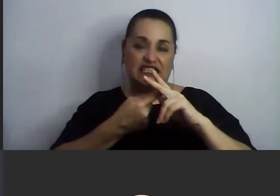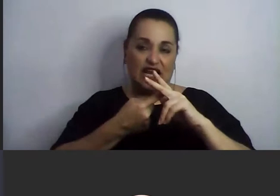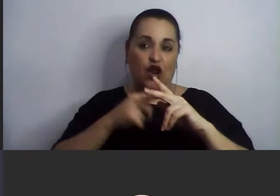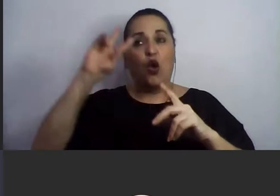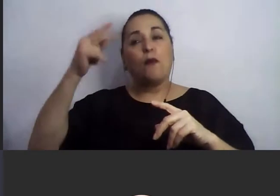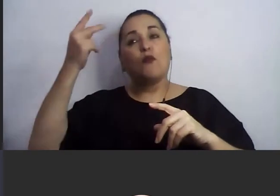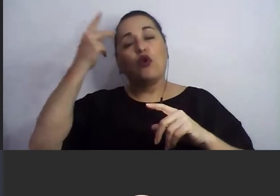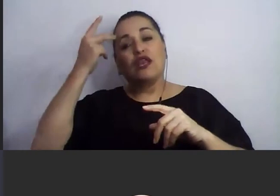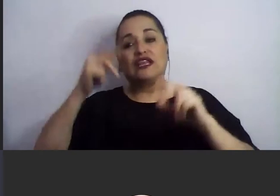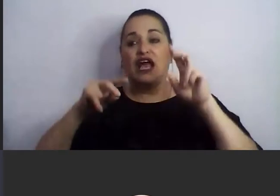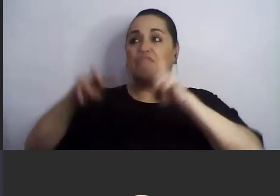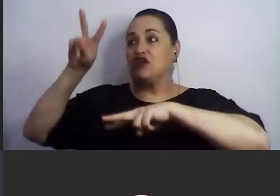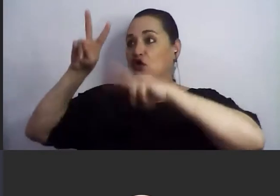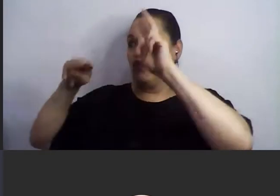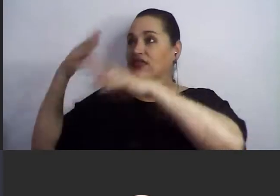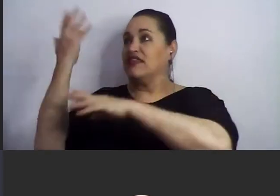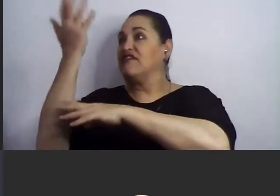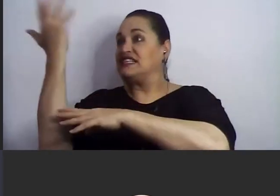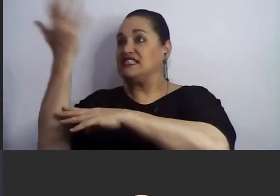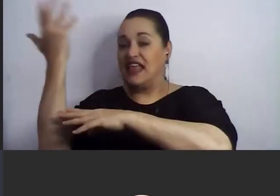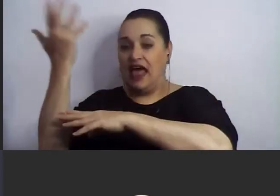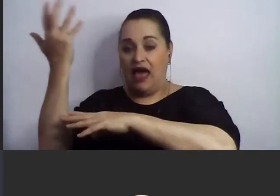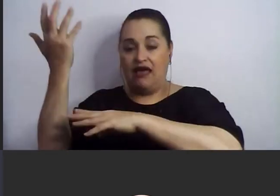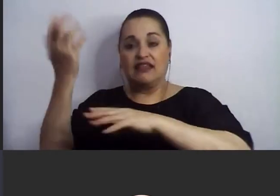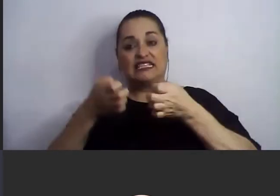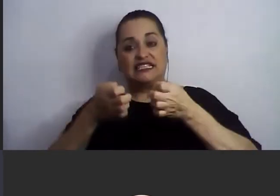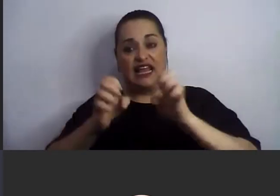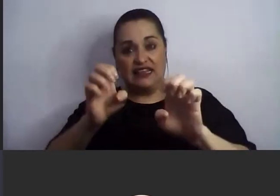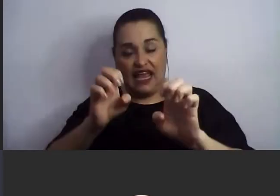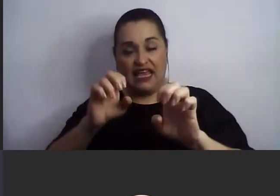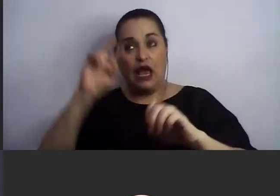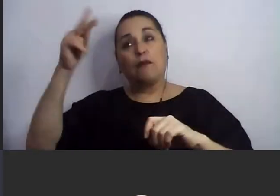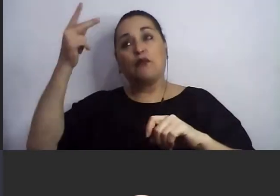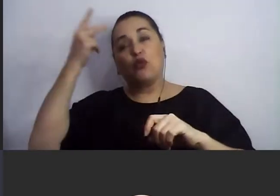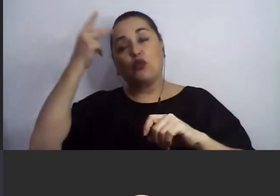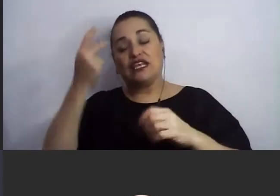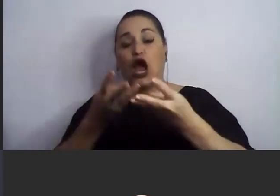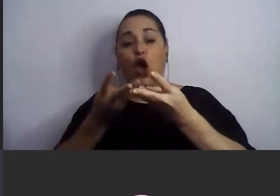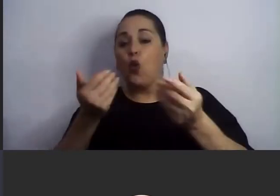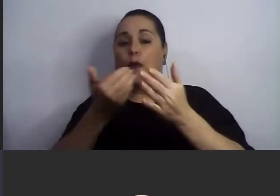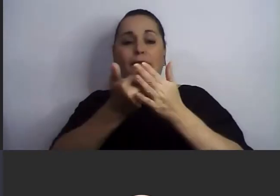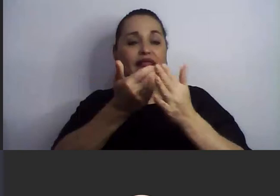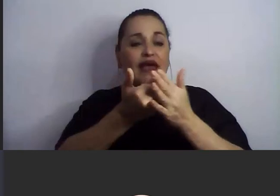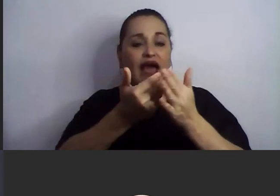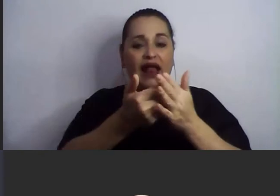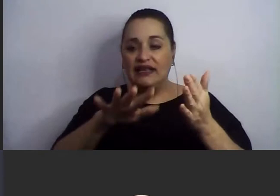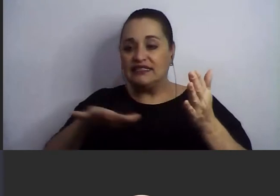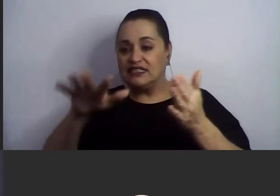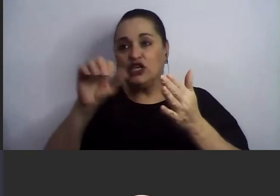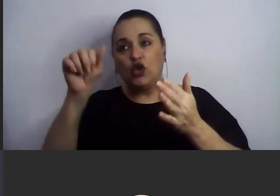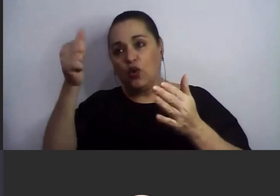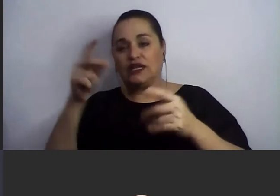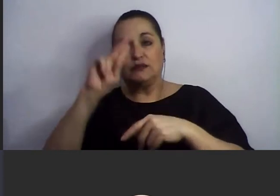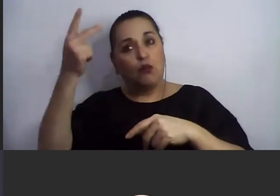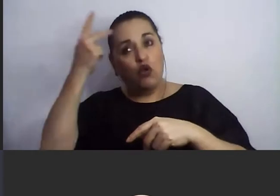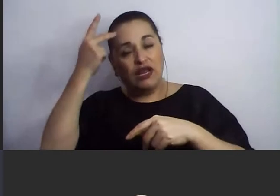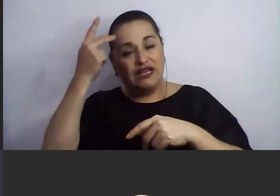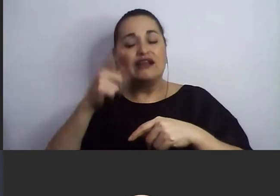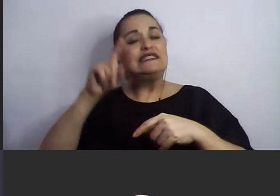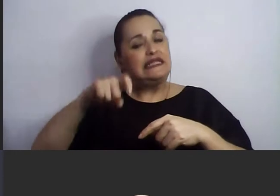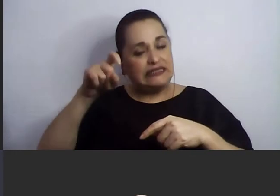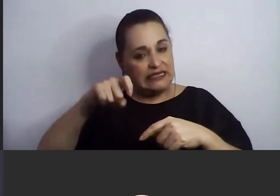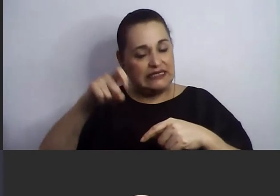biodiversidad en la estrategia de biodiversidad la política que me dales y otras políticas por ahí entonces es necesario